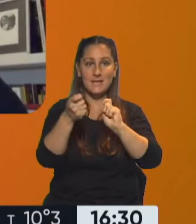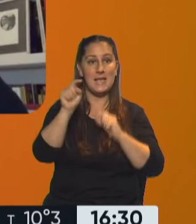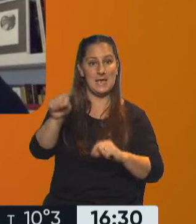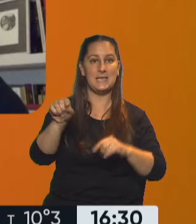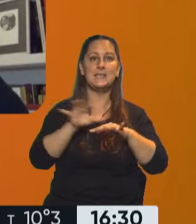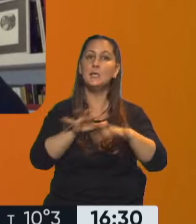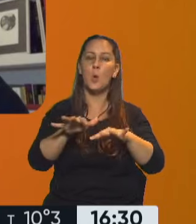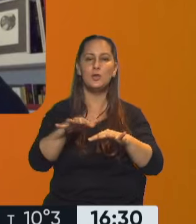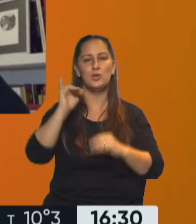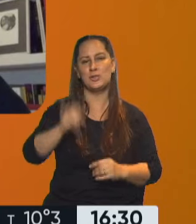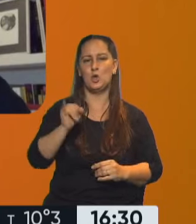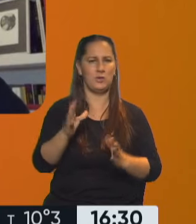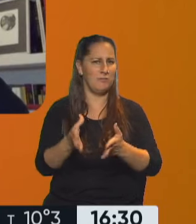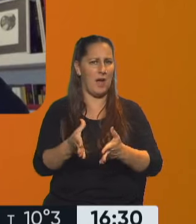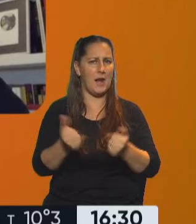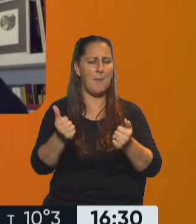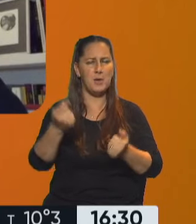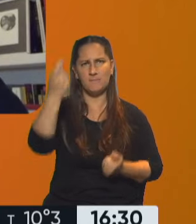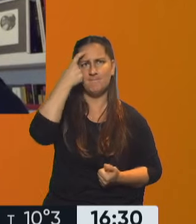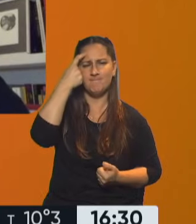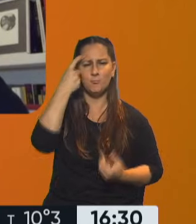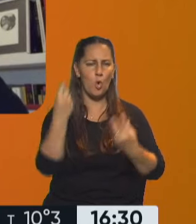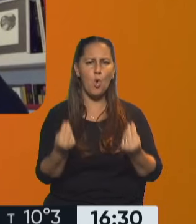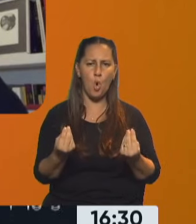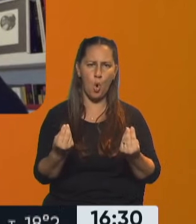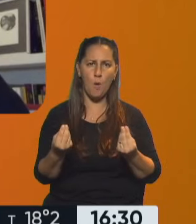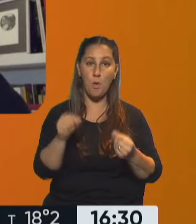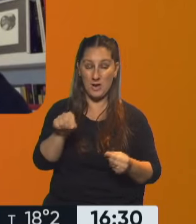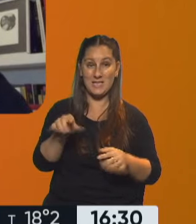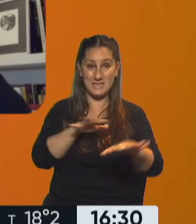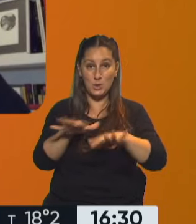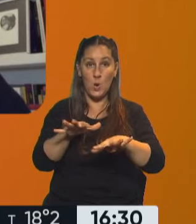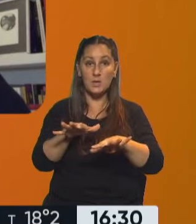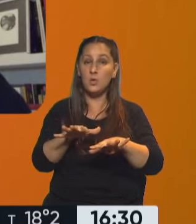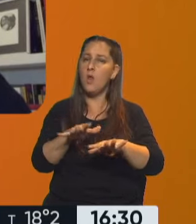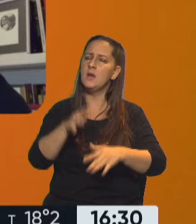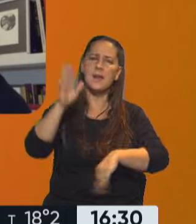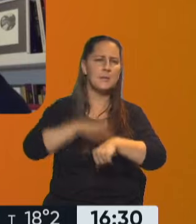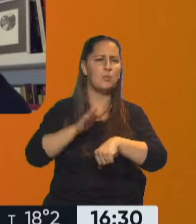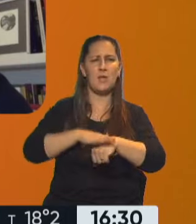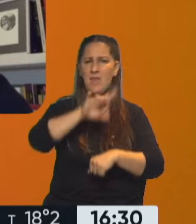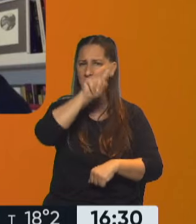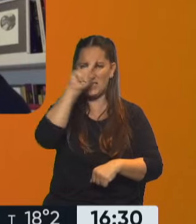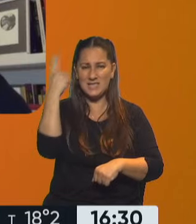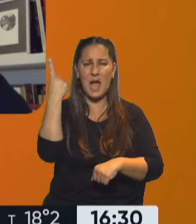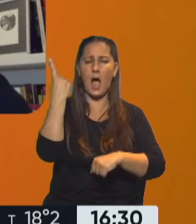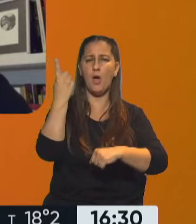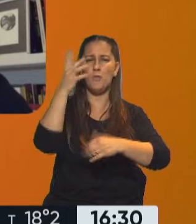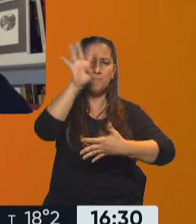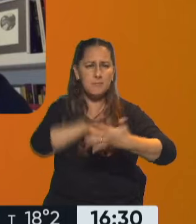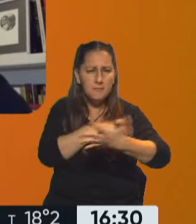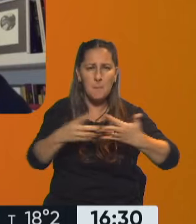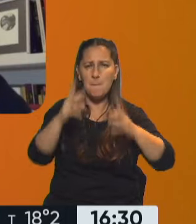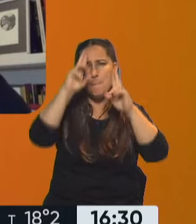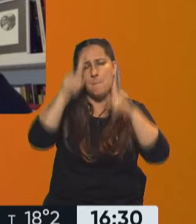situaciones las tenemos que rápidamente tomar en consideración y hacer de ellas una política pública que permita adaptarnos, que